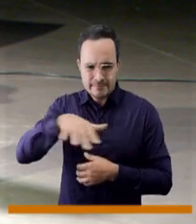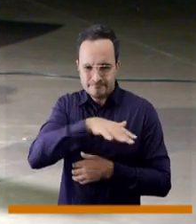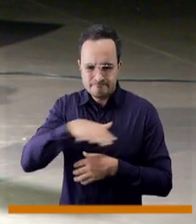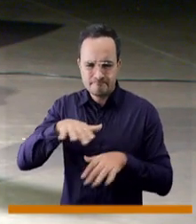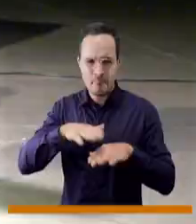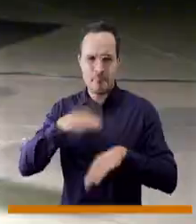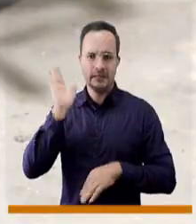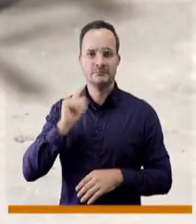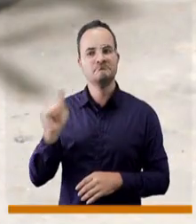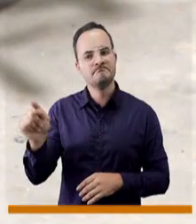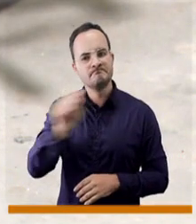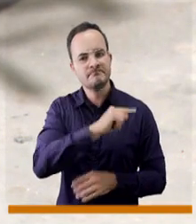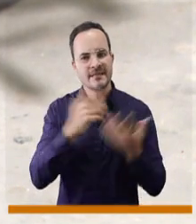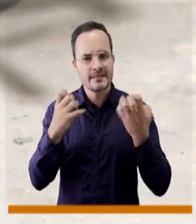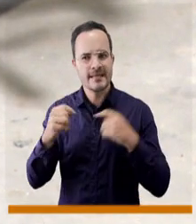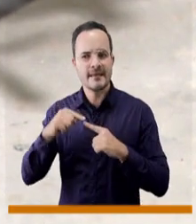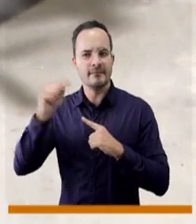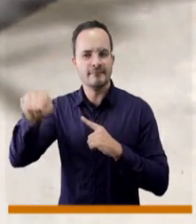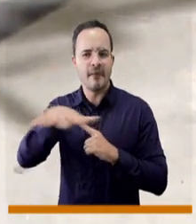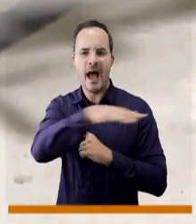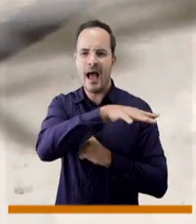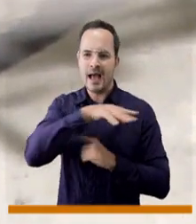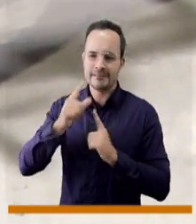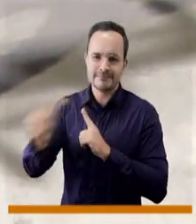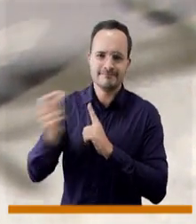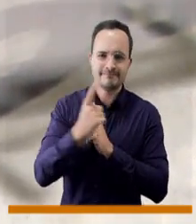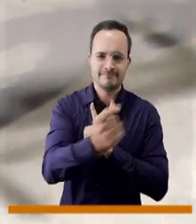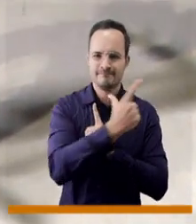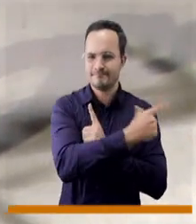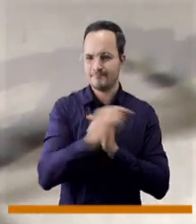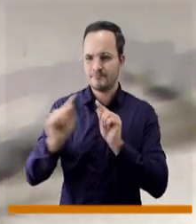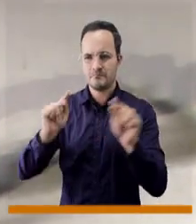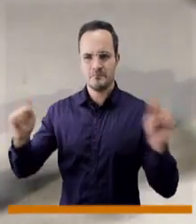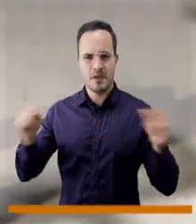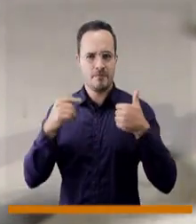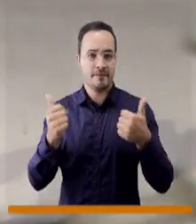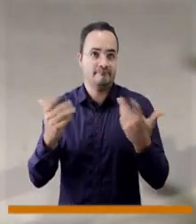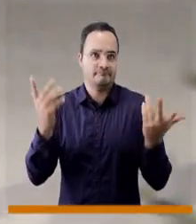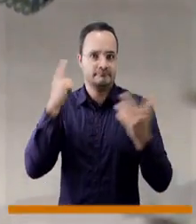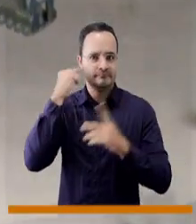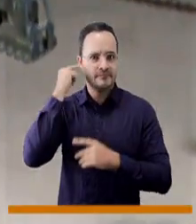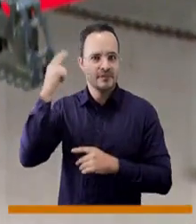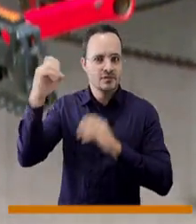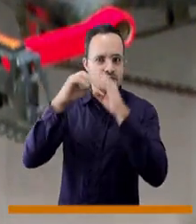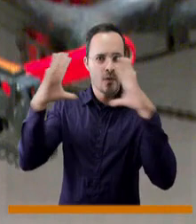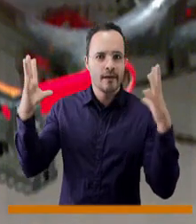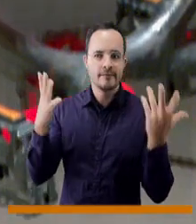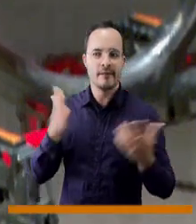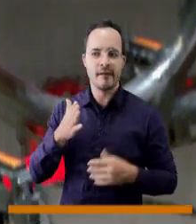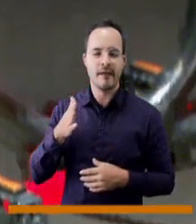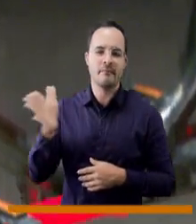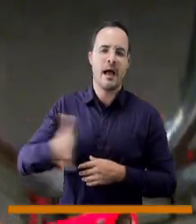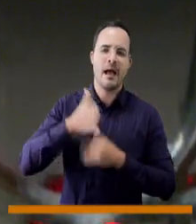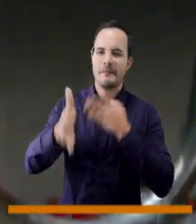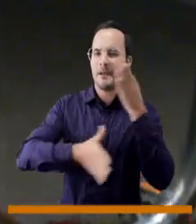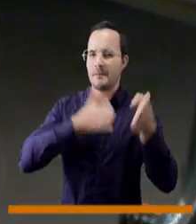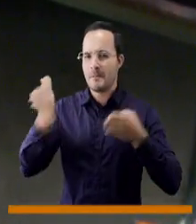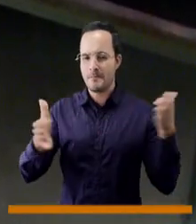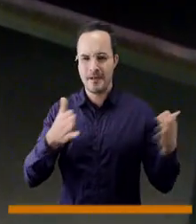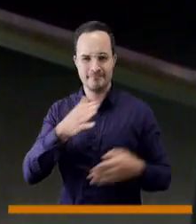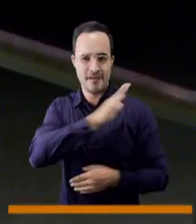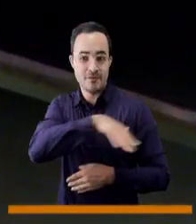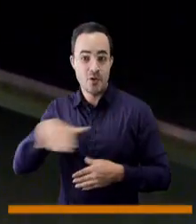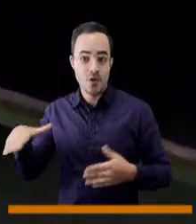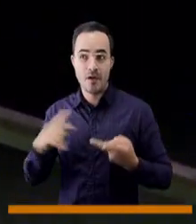esa, digamos, ese sueño, si se puede decir de alguna manera, de poder recorrer Antioquia o el país.